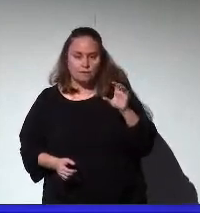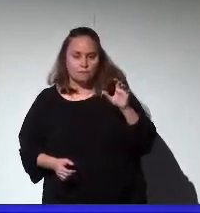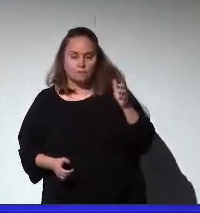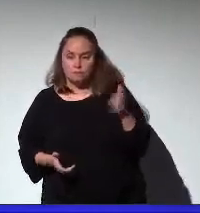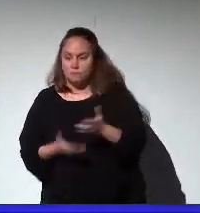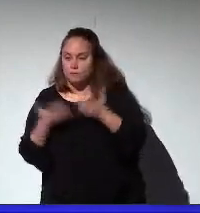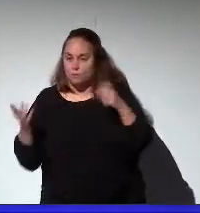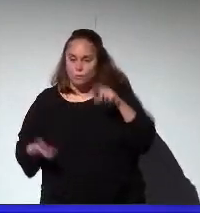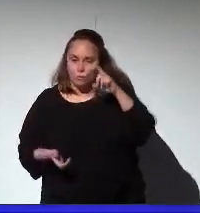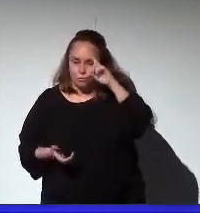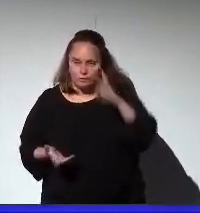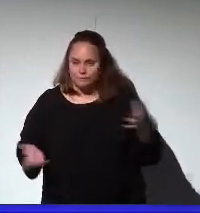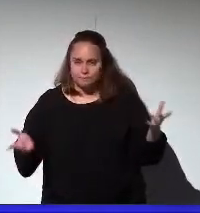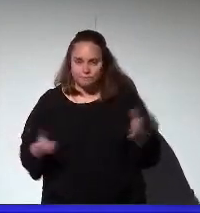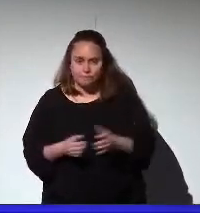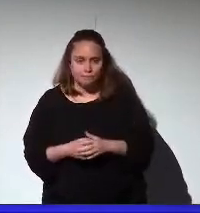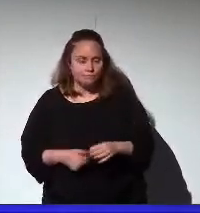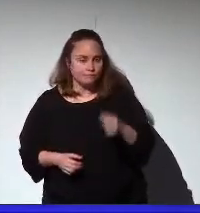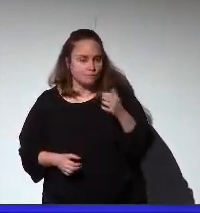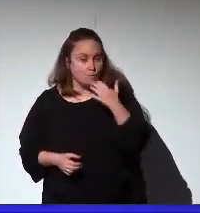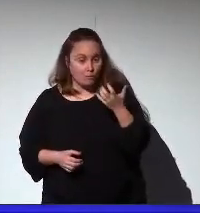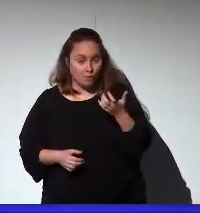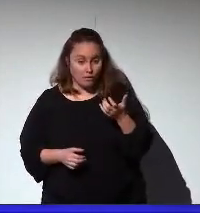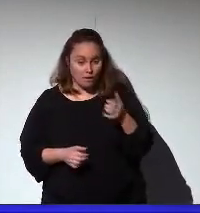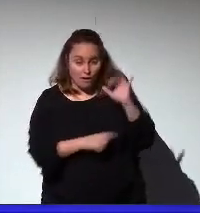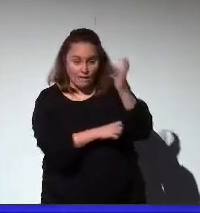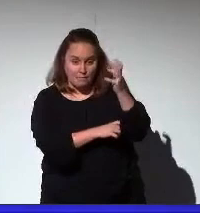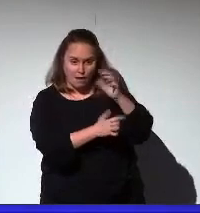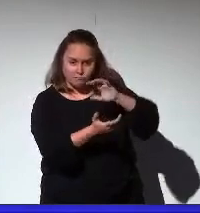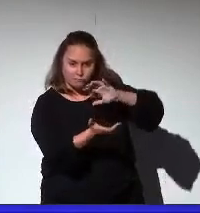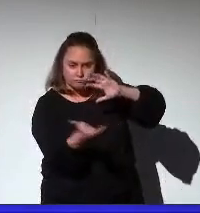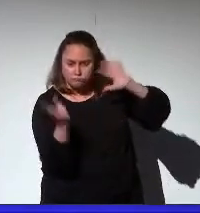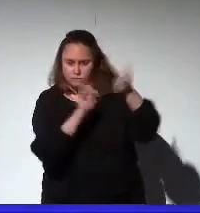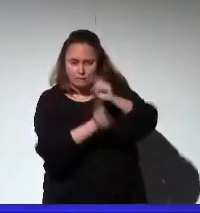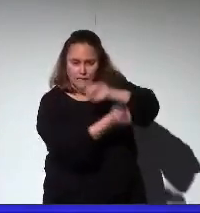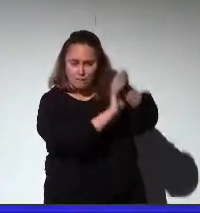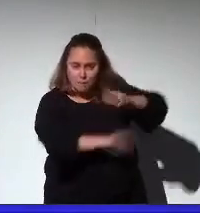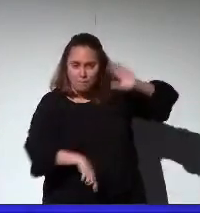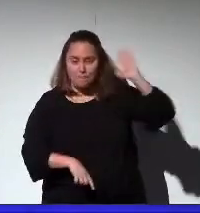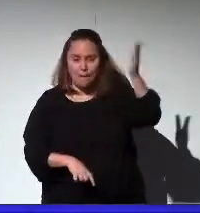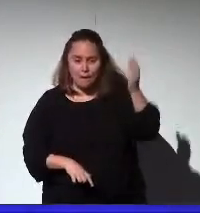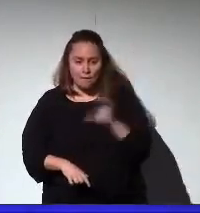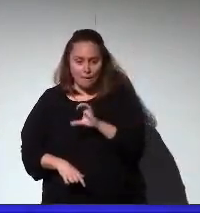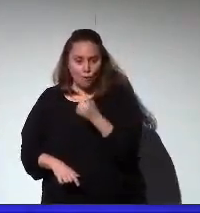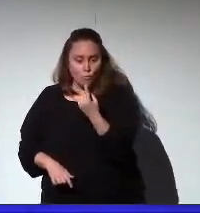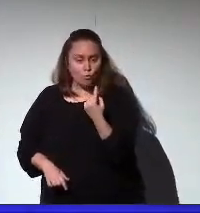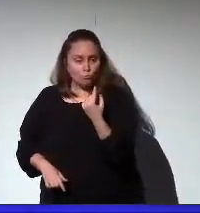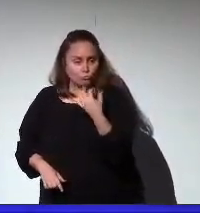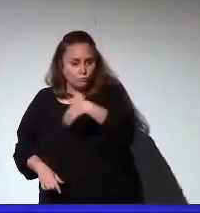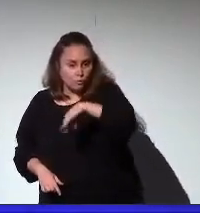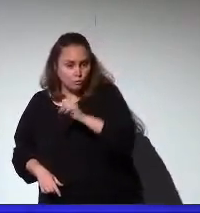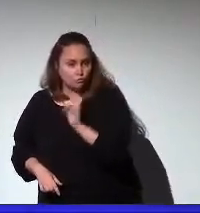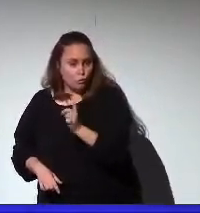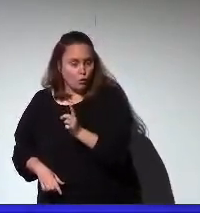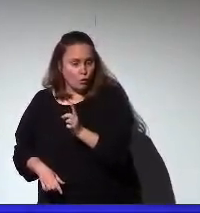responder al reto, al desafío que supone el cambio climático, fuera de una voluntad unitaria de toda la